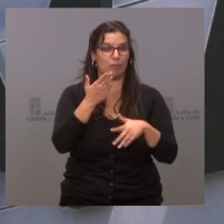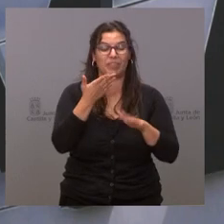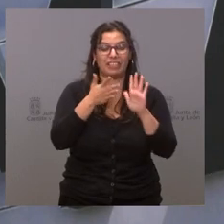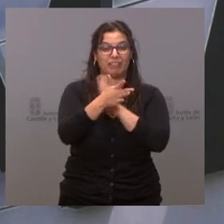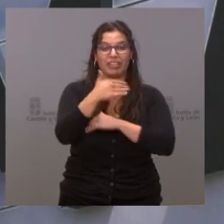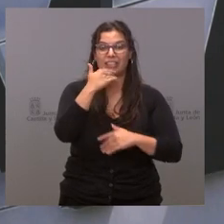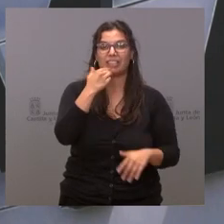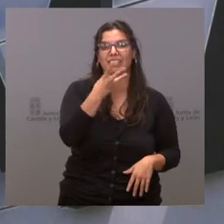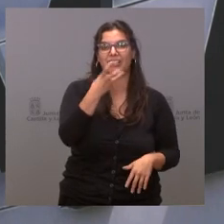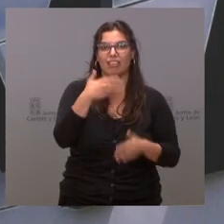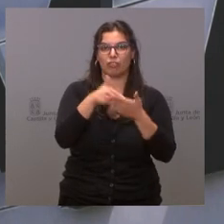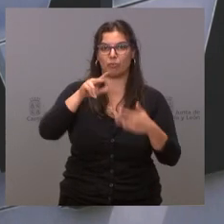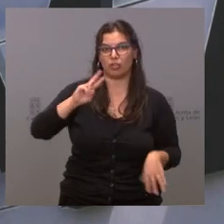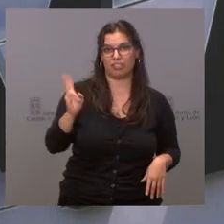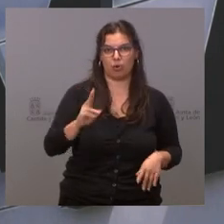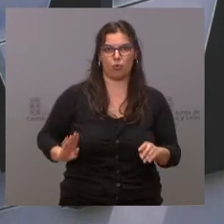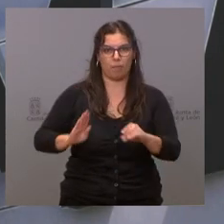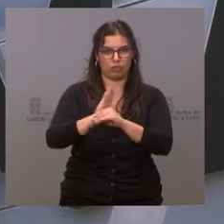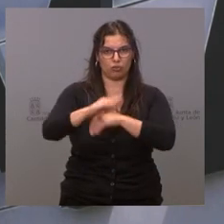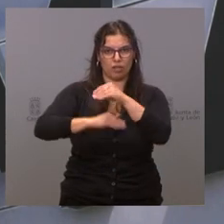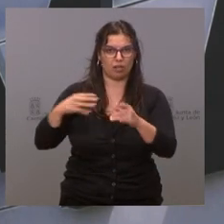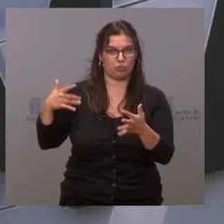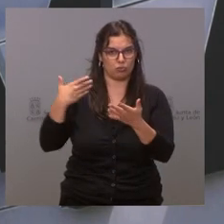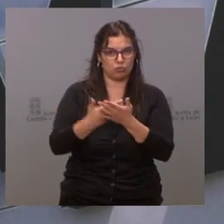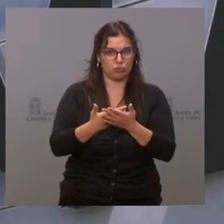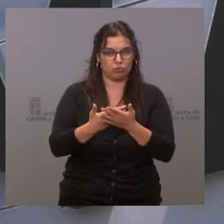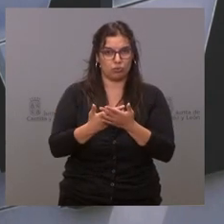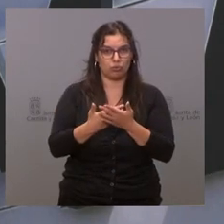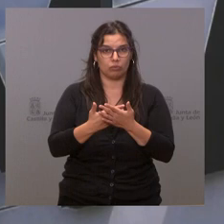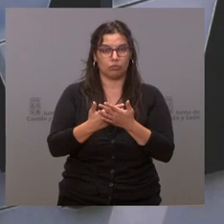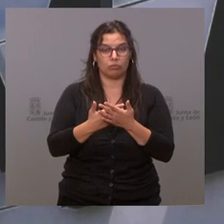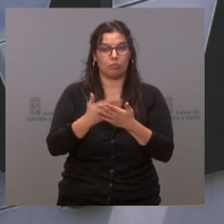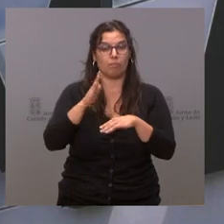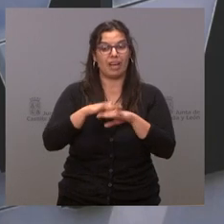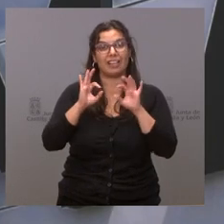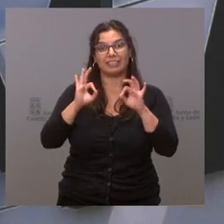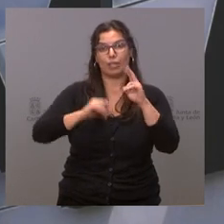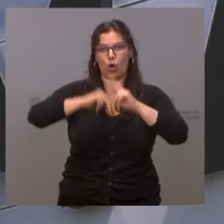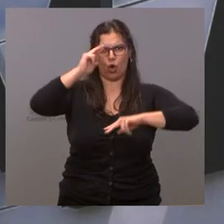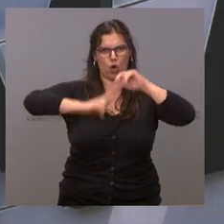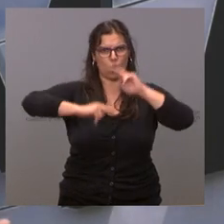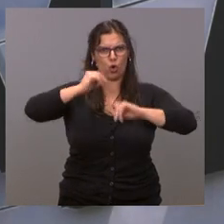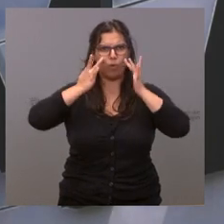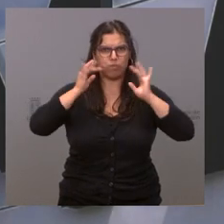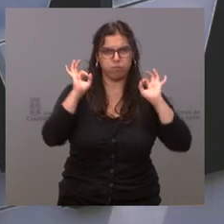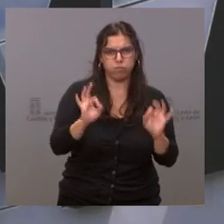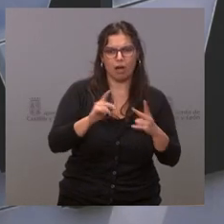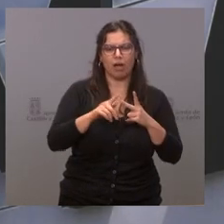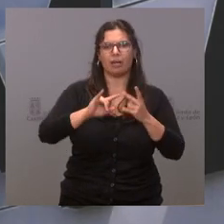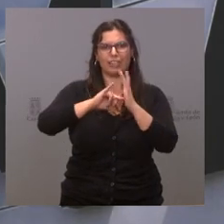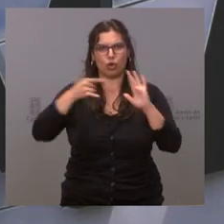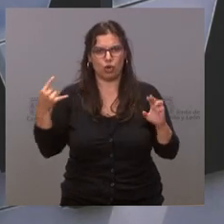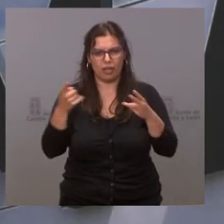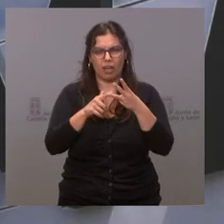300 millones de euros de inversión en lo que es obra civil en lo que es tecnología